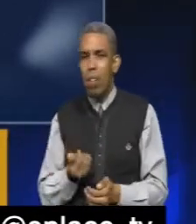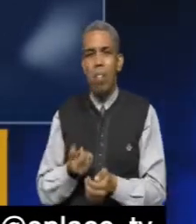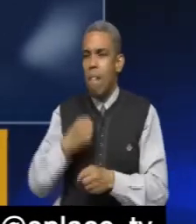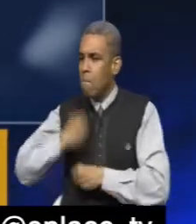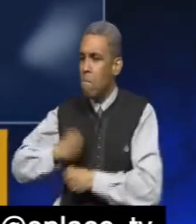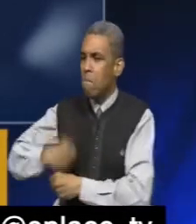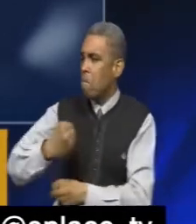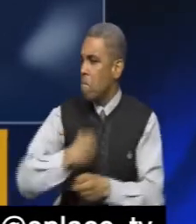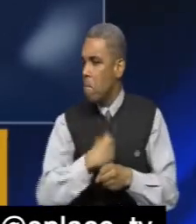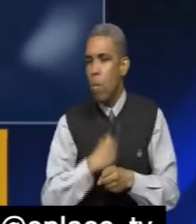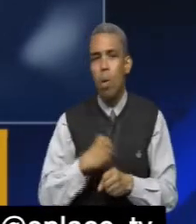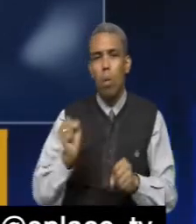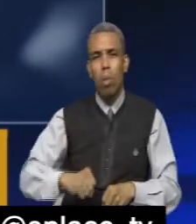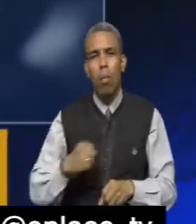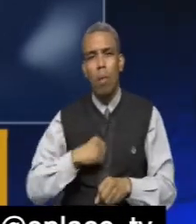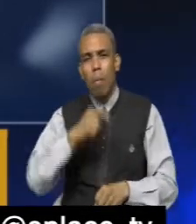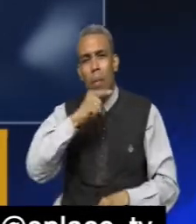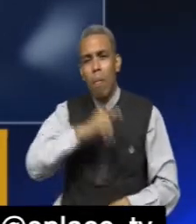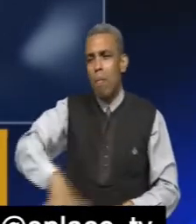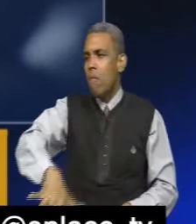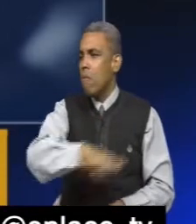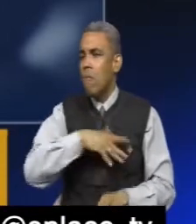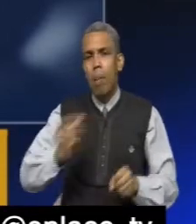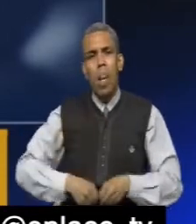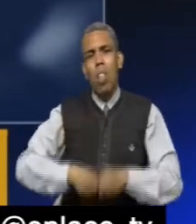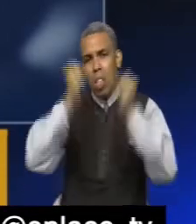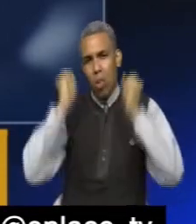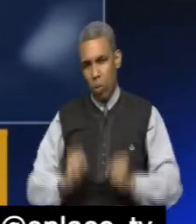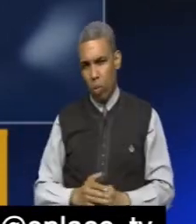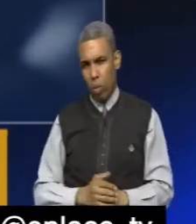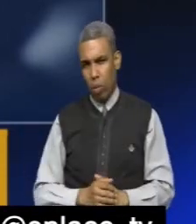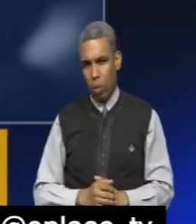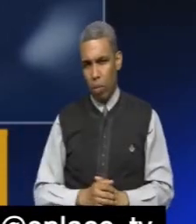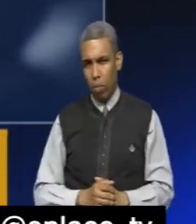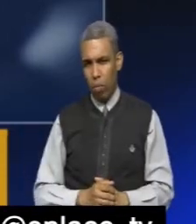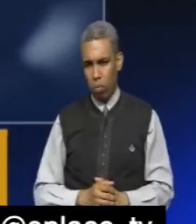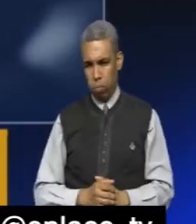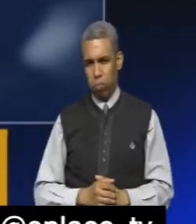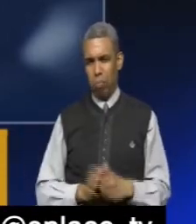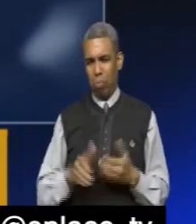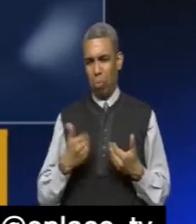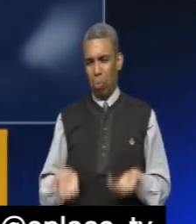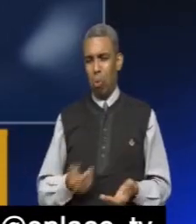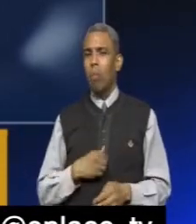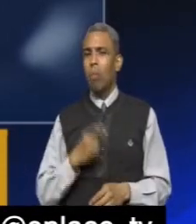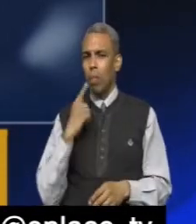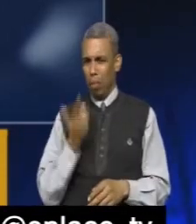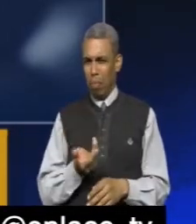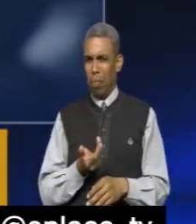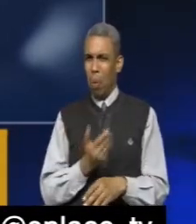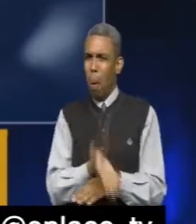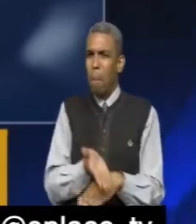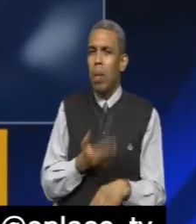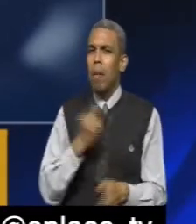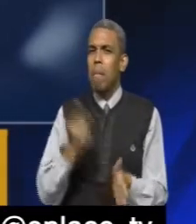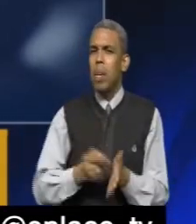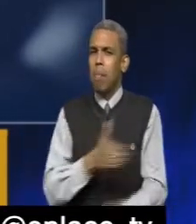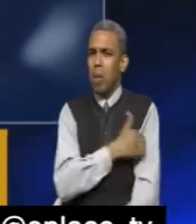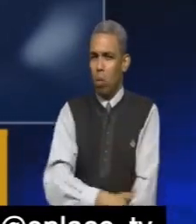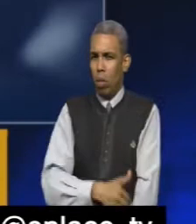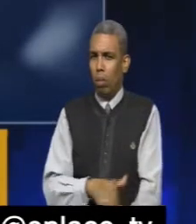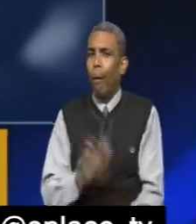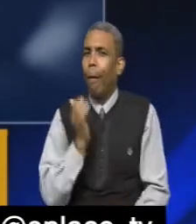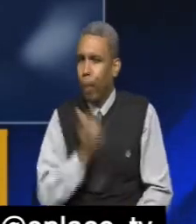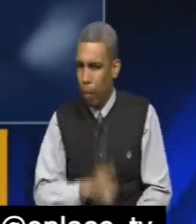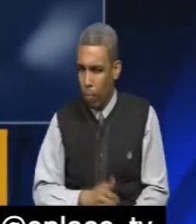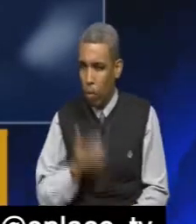económicamente el impacto ambiental, valdría hasta más de 3 mil millones de pesos. Pero eso no está sucediendo en este momento.